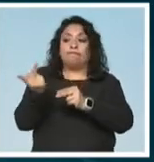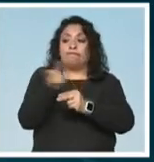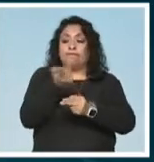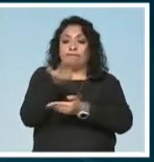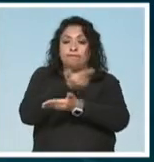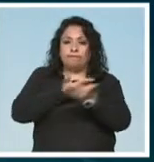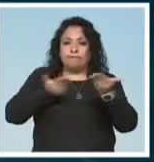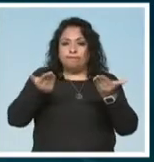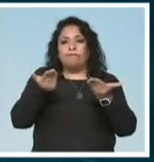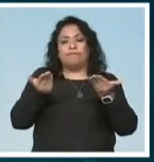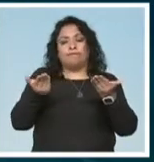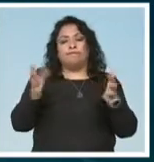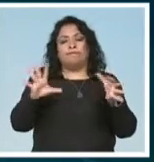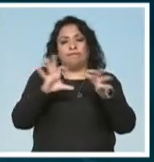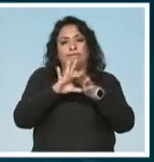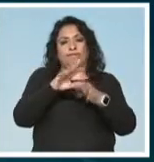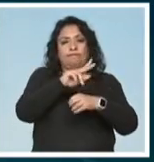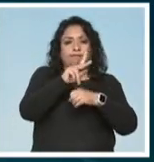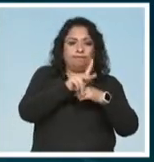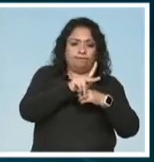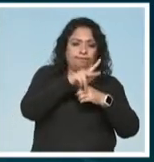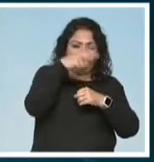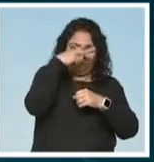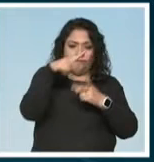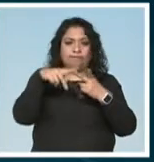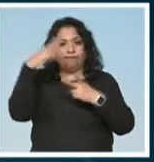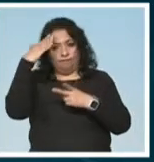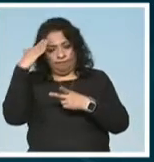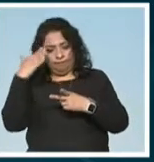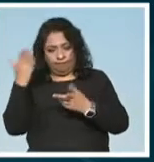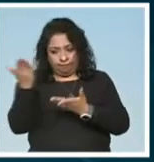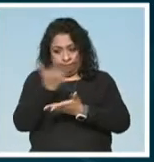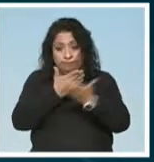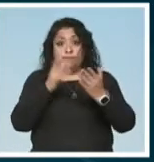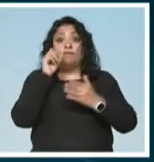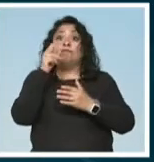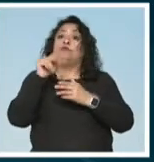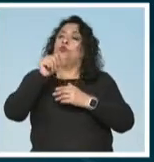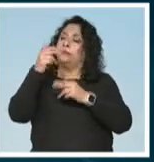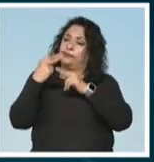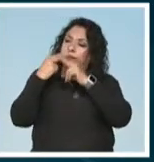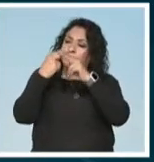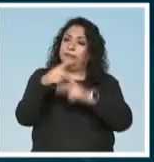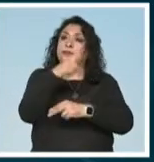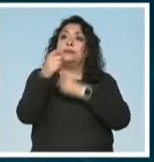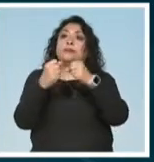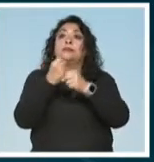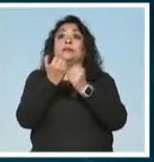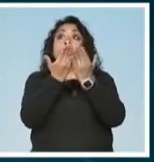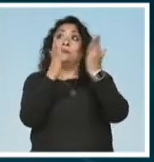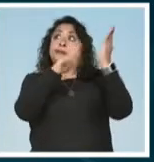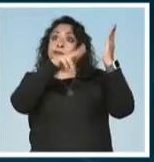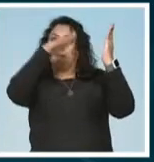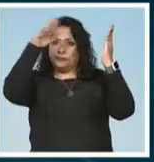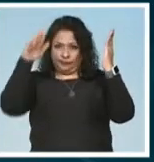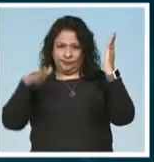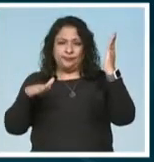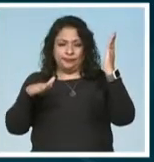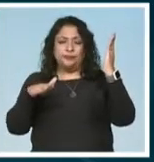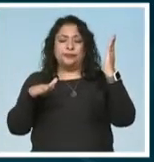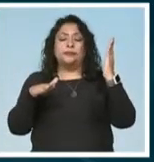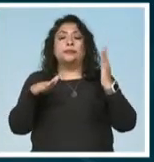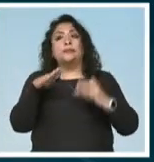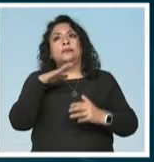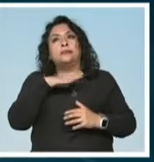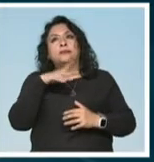relaciones diplomáticas... ...con aquel país oriental... ...y un aniversario más... ...el centenario del muralismo... ...que